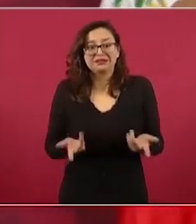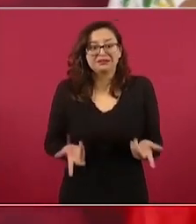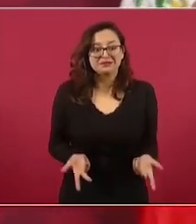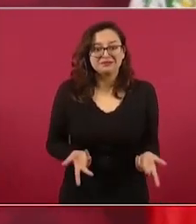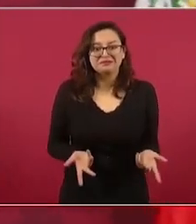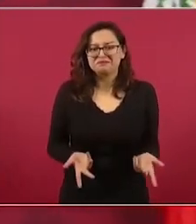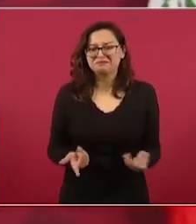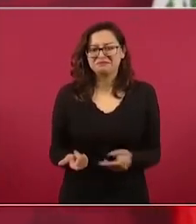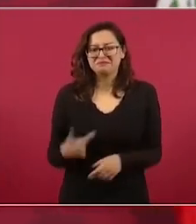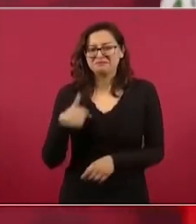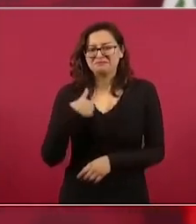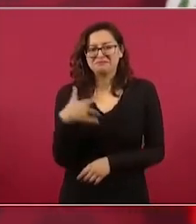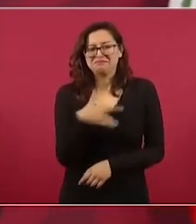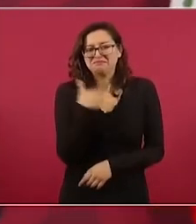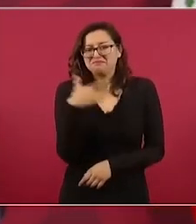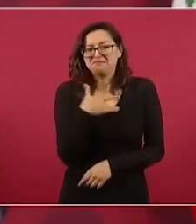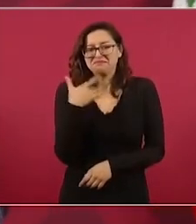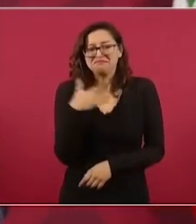Porque estaba yo